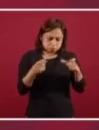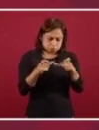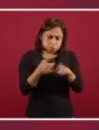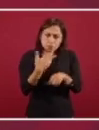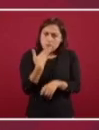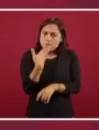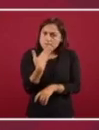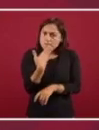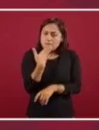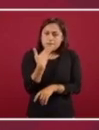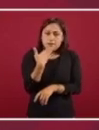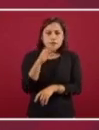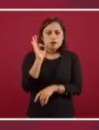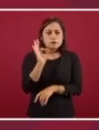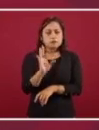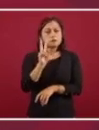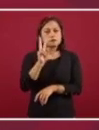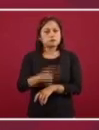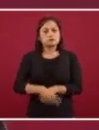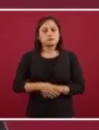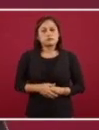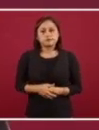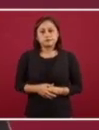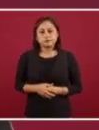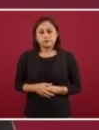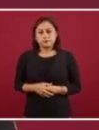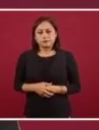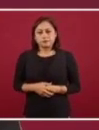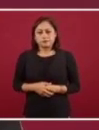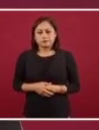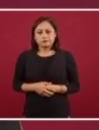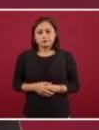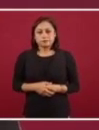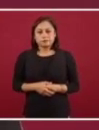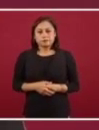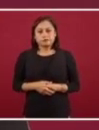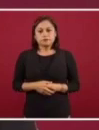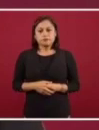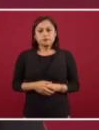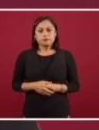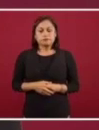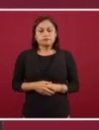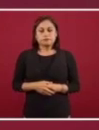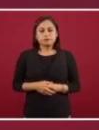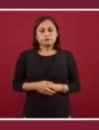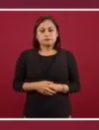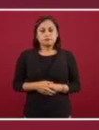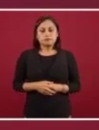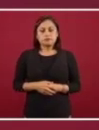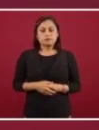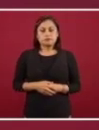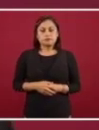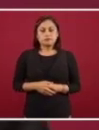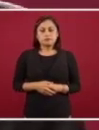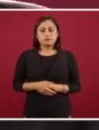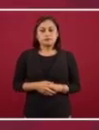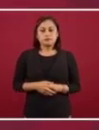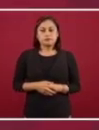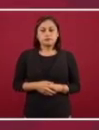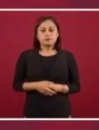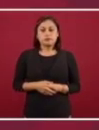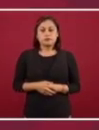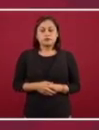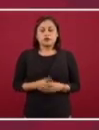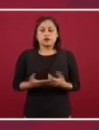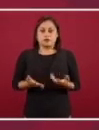este caso, vamos a decir que es